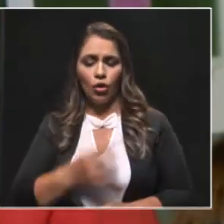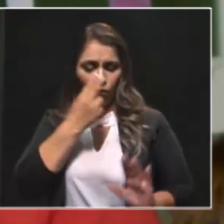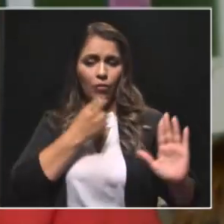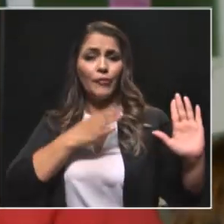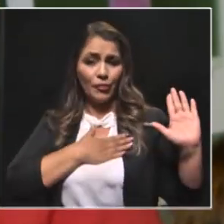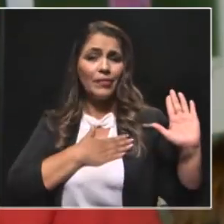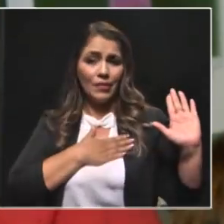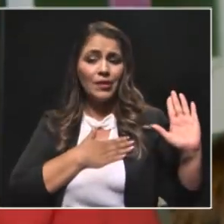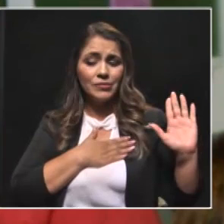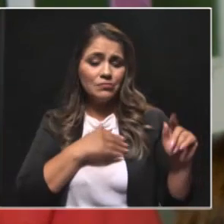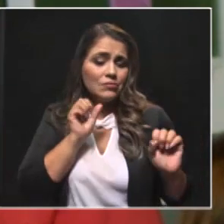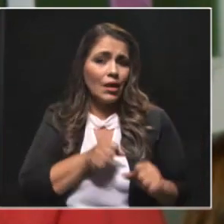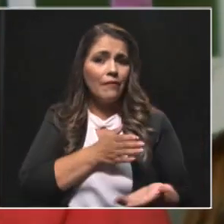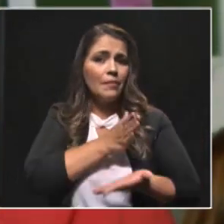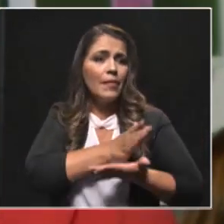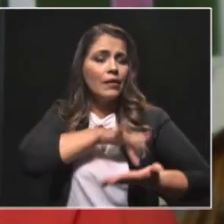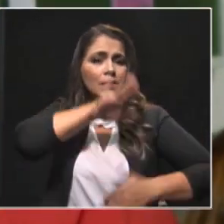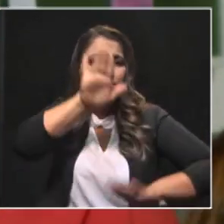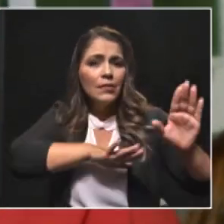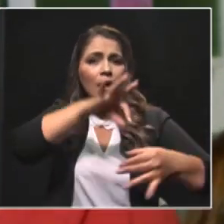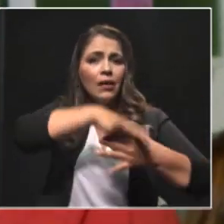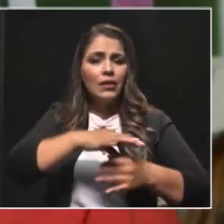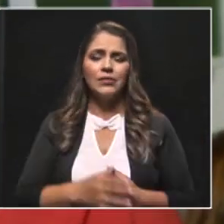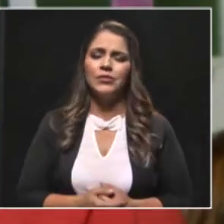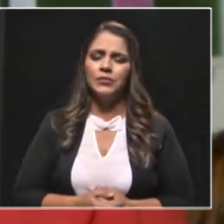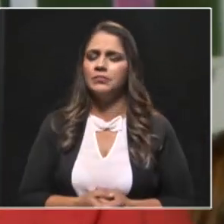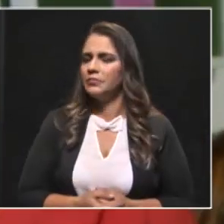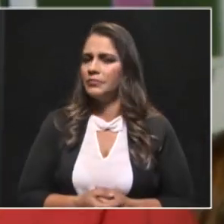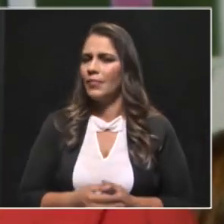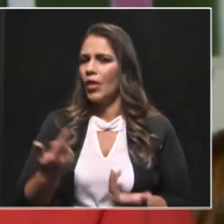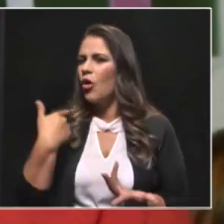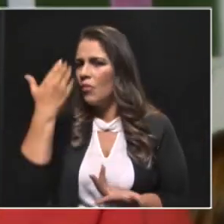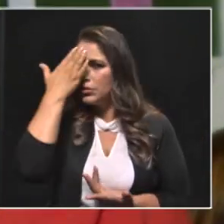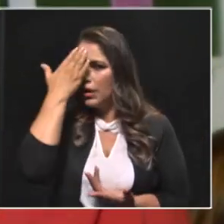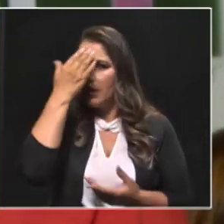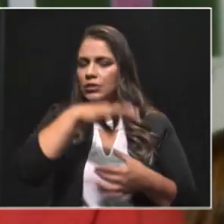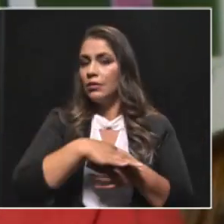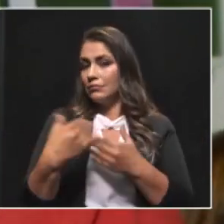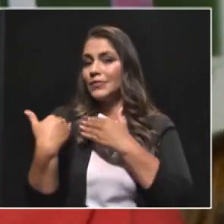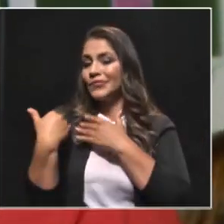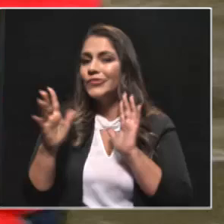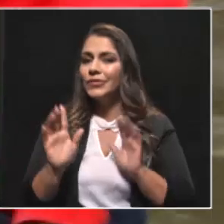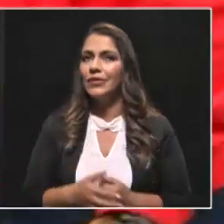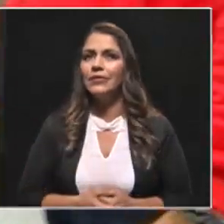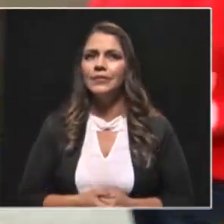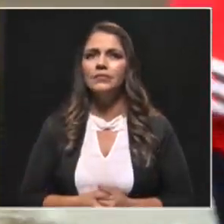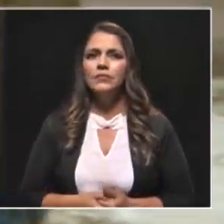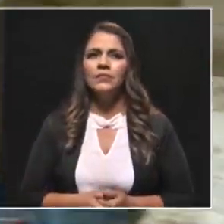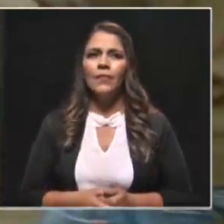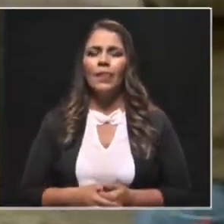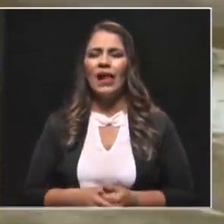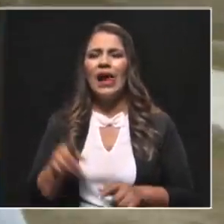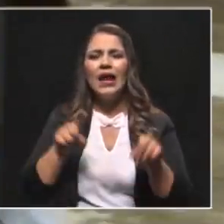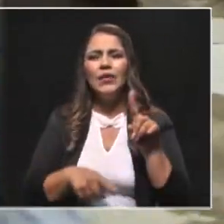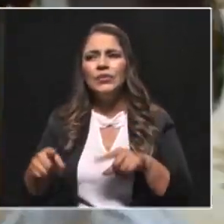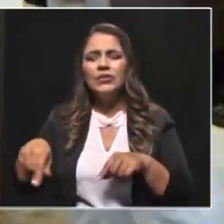que tenemos todos y pues que debemos estar al día para poder cumplir con nuestro deber ciudadano. Ante los constantes rumores